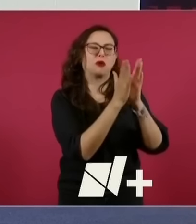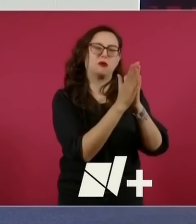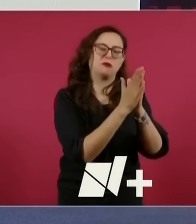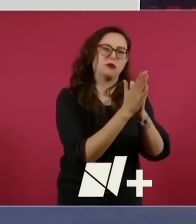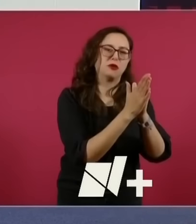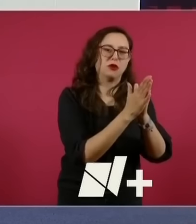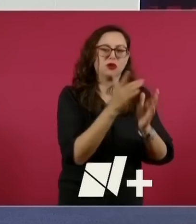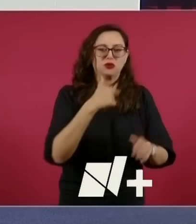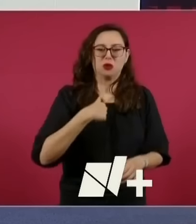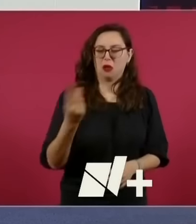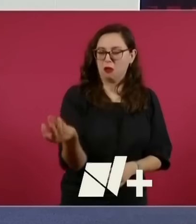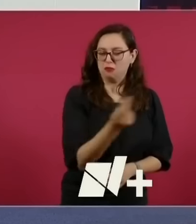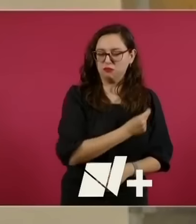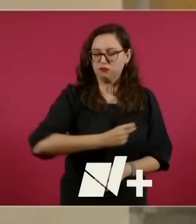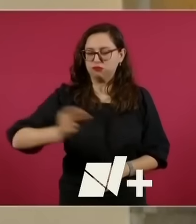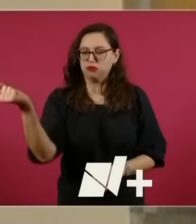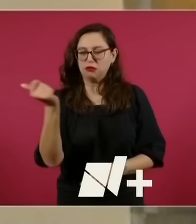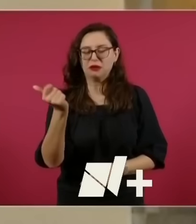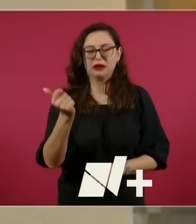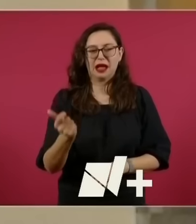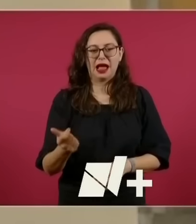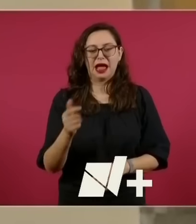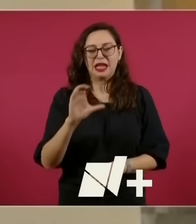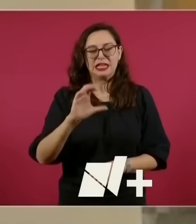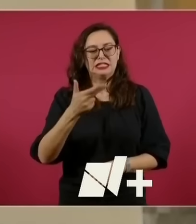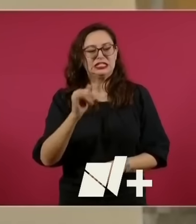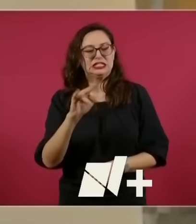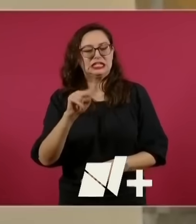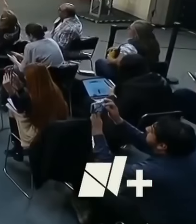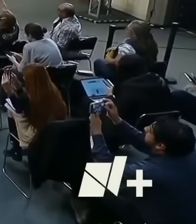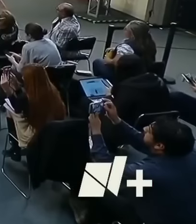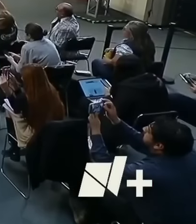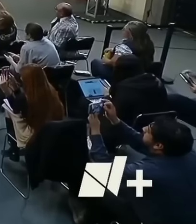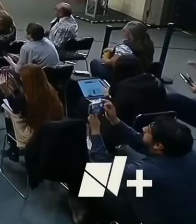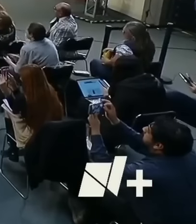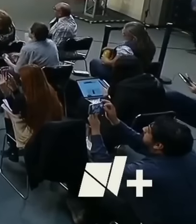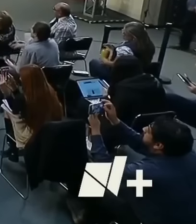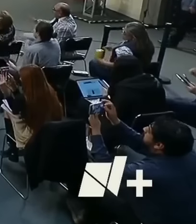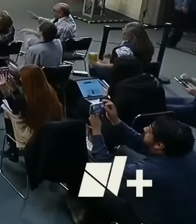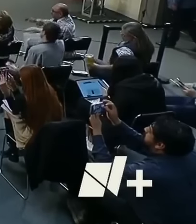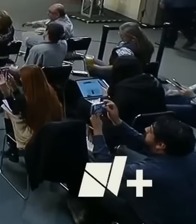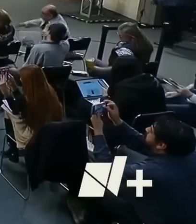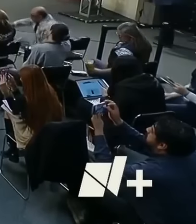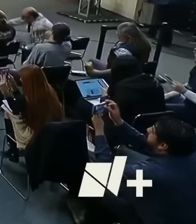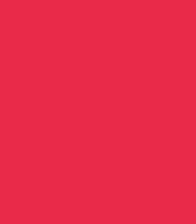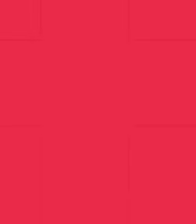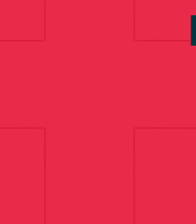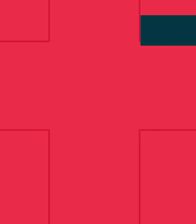no me ande mandando a la chingada antes de tiempo. Nos vemos mañana.